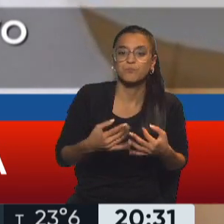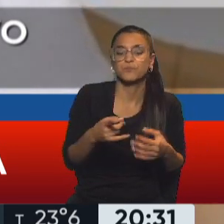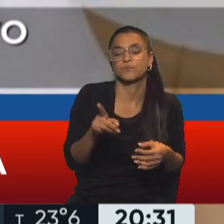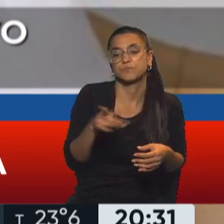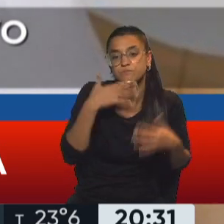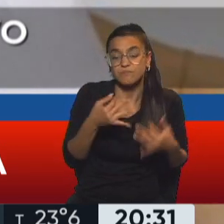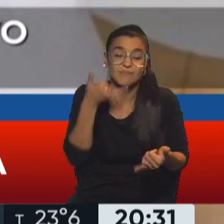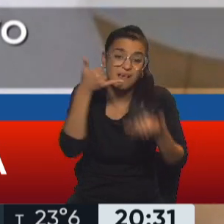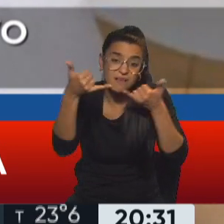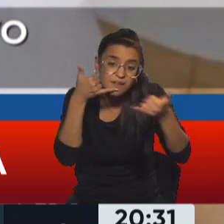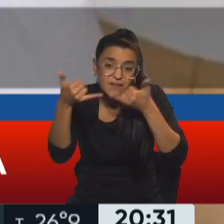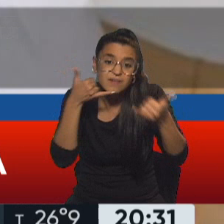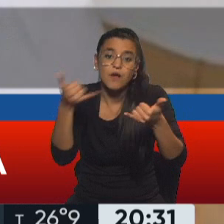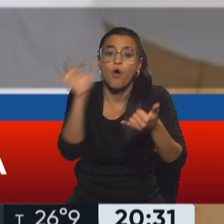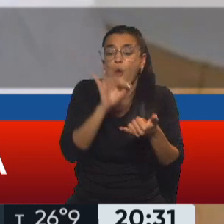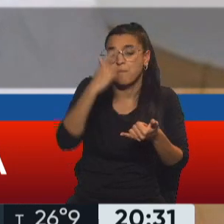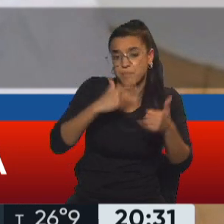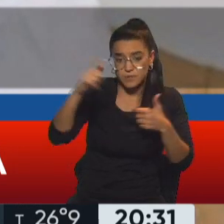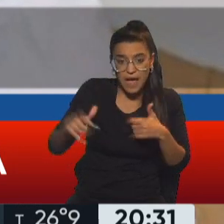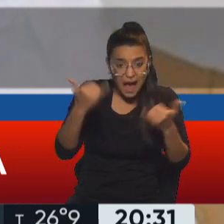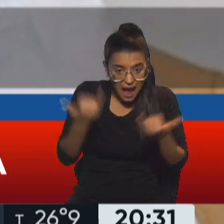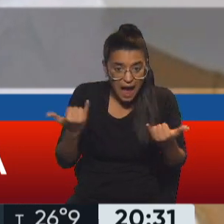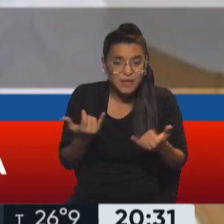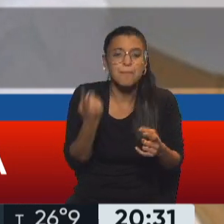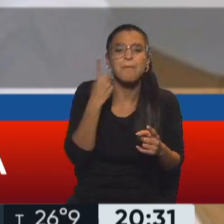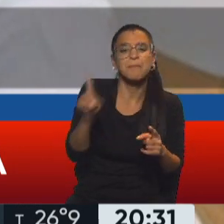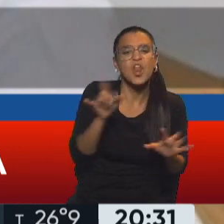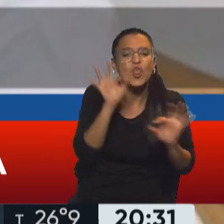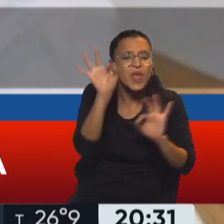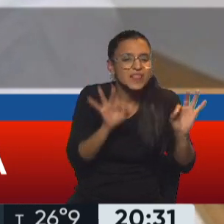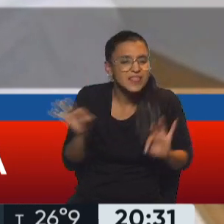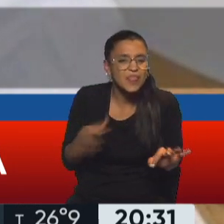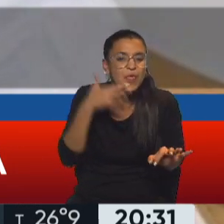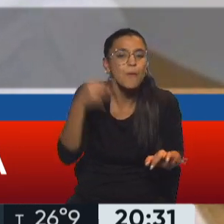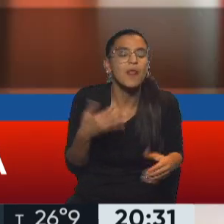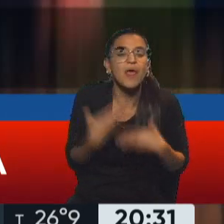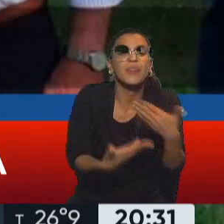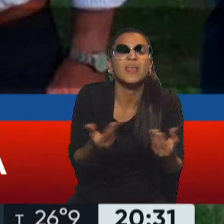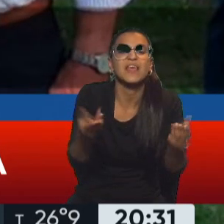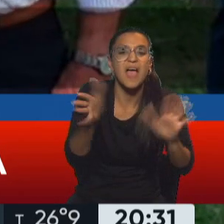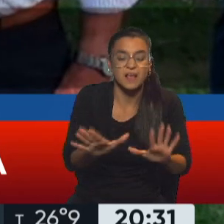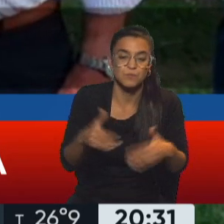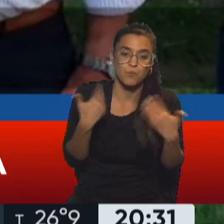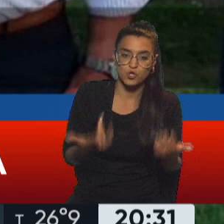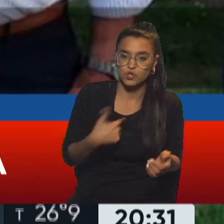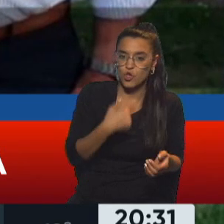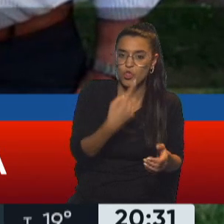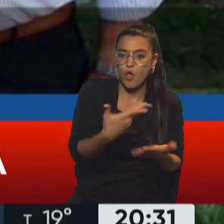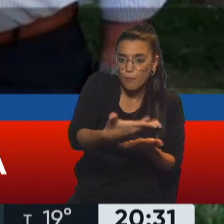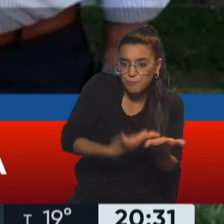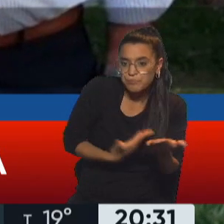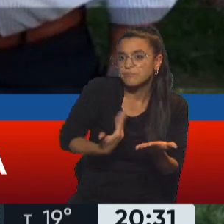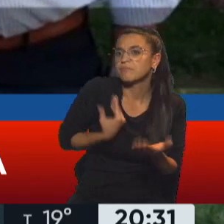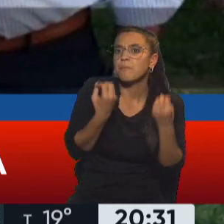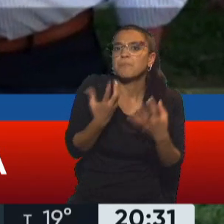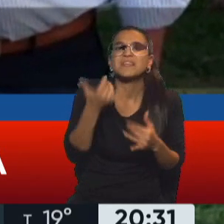charla telefónica o personal, que la hubo, pero dando detalle de lo que realmente se iba a hacer, ¿no? Por eso yo digo que no es procedente el argumento